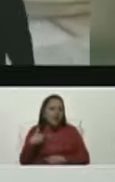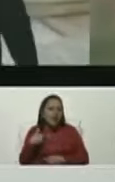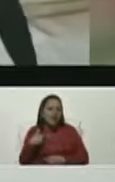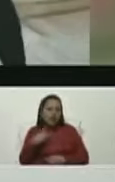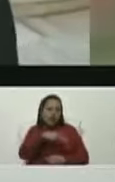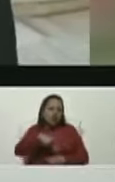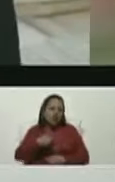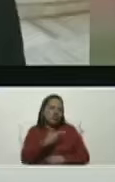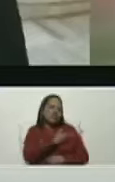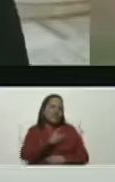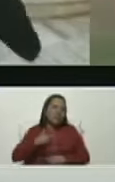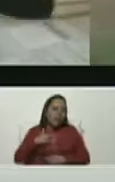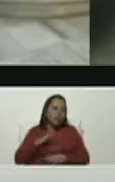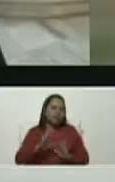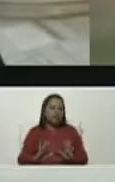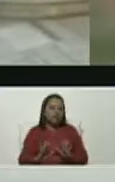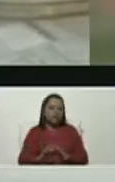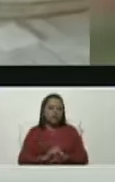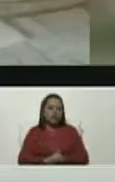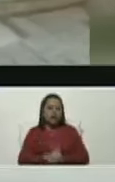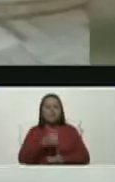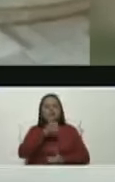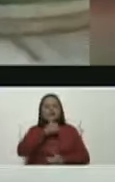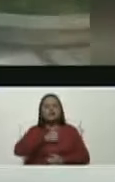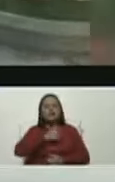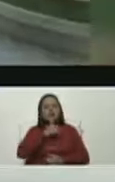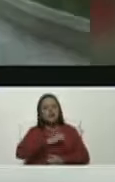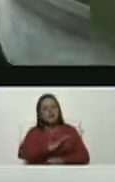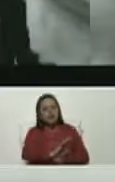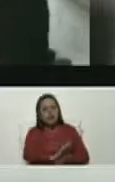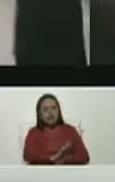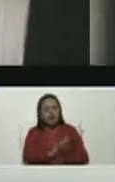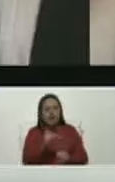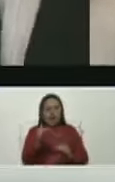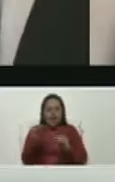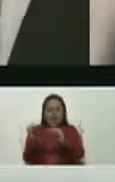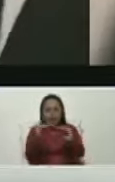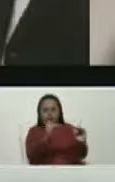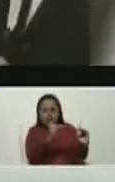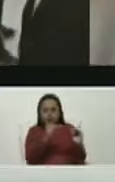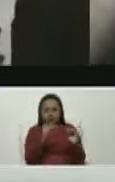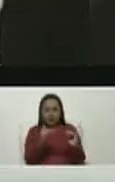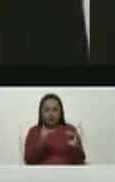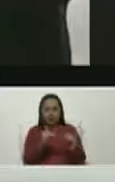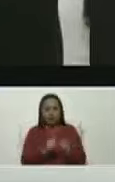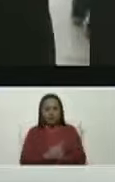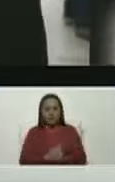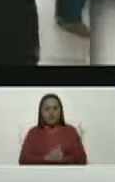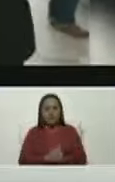cuando nosotros queramos. Paciencia, equilibrio.